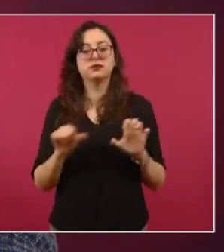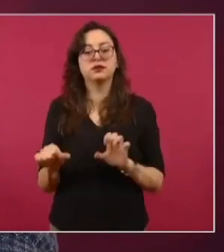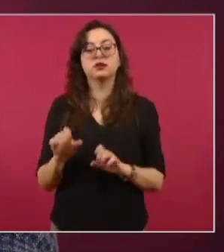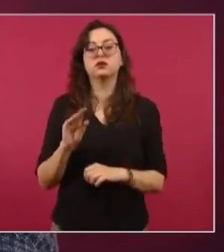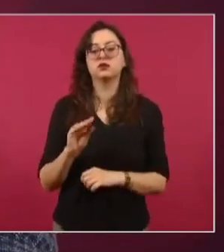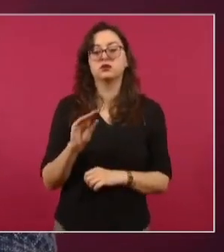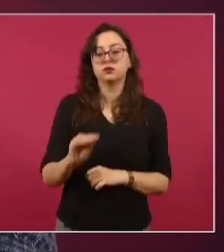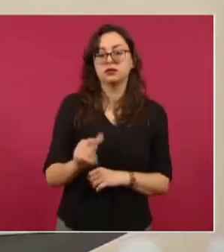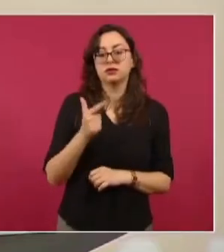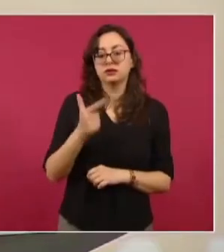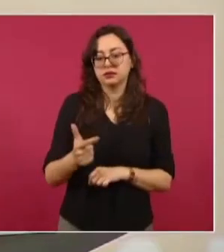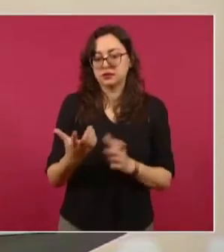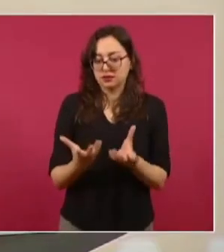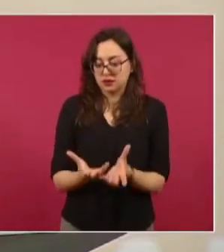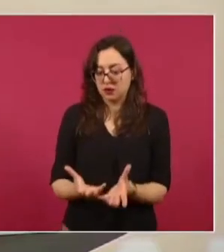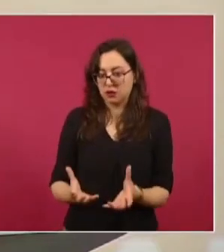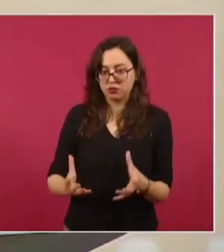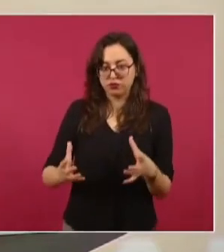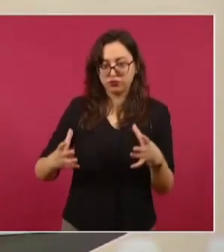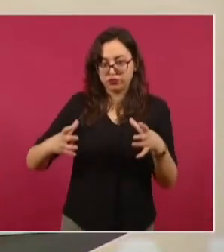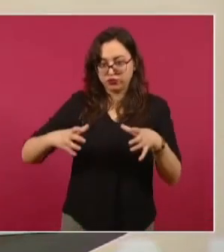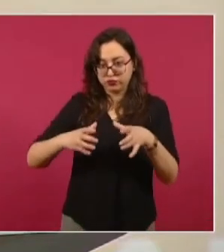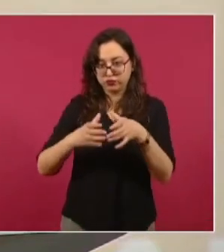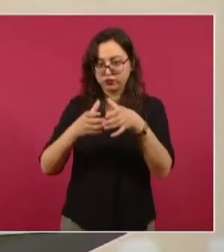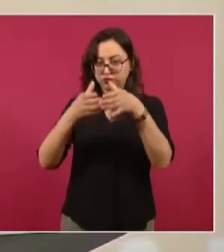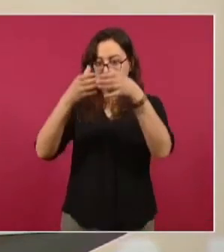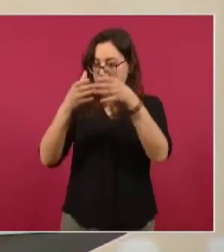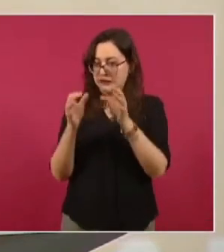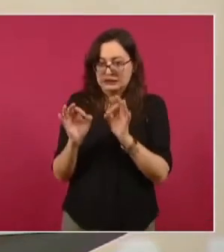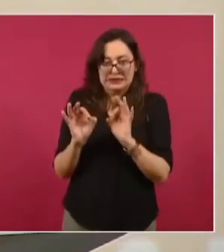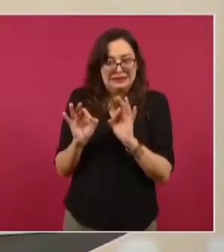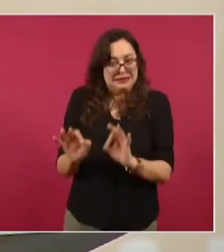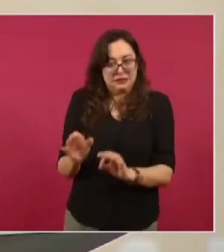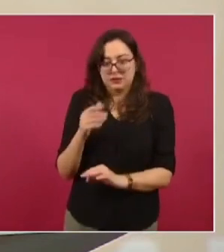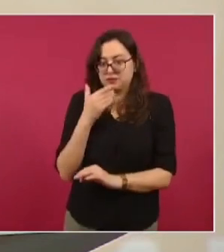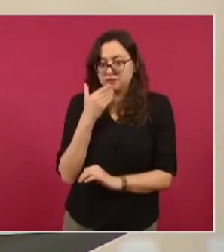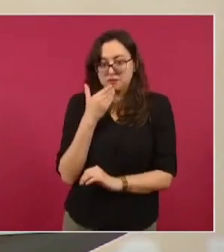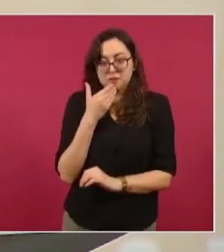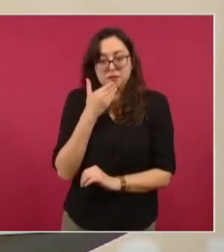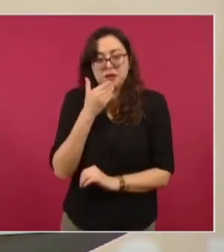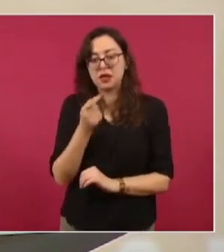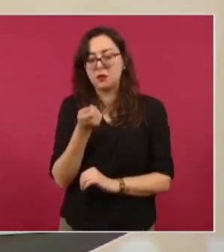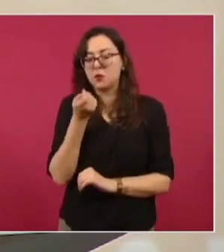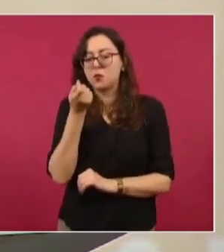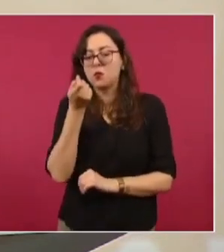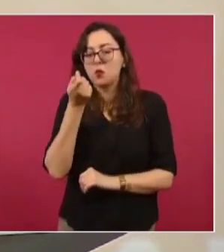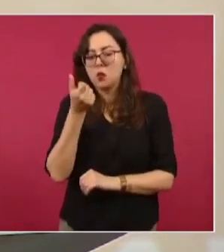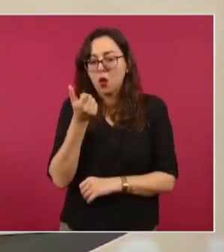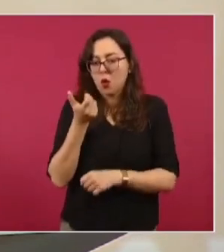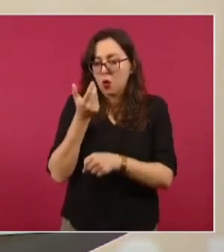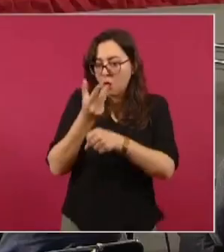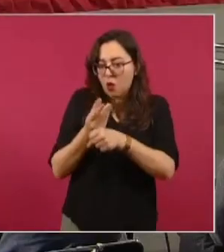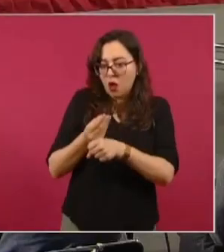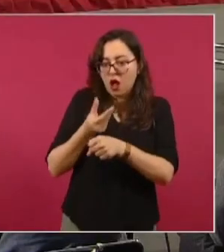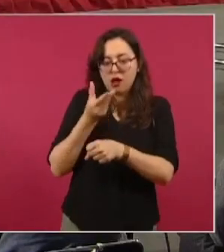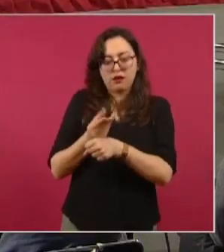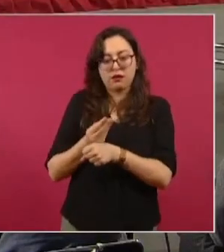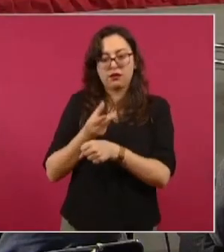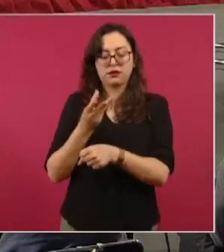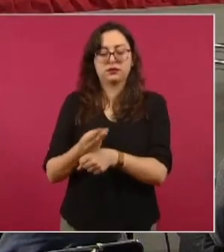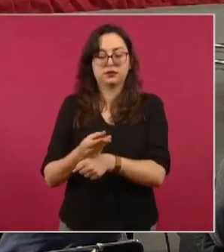y siete vasijas que están muchas de ellas en proceso de restauración algunas ya restauradas